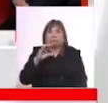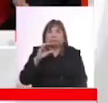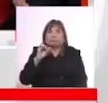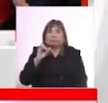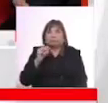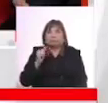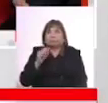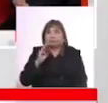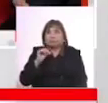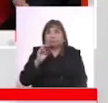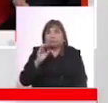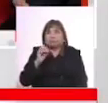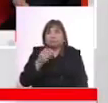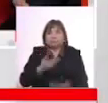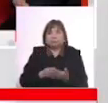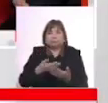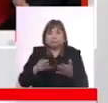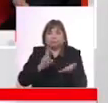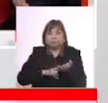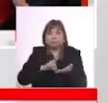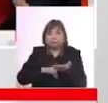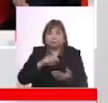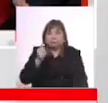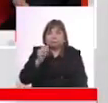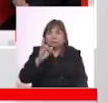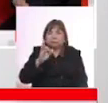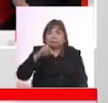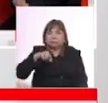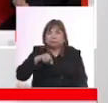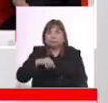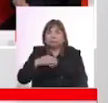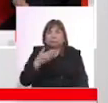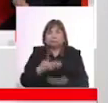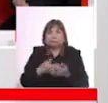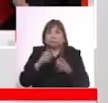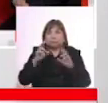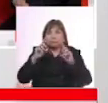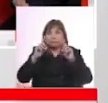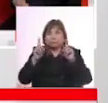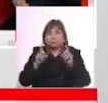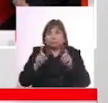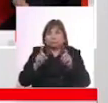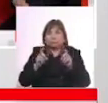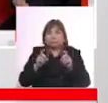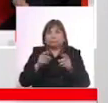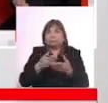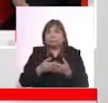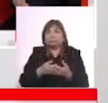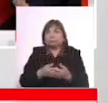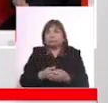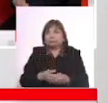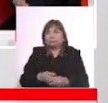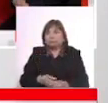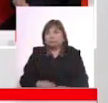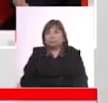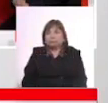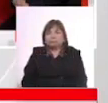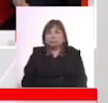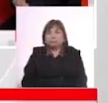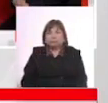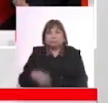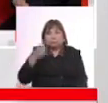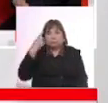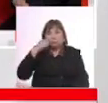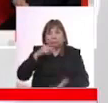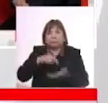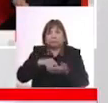Seguros y AFP, entre paréntesis, Superintendencia de Banco de Seguros, para créditos a